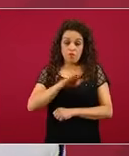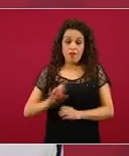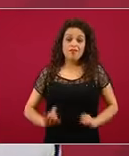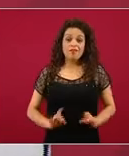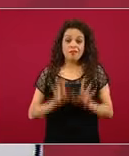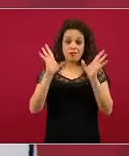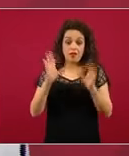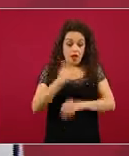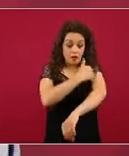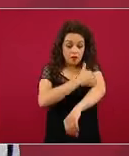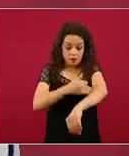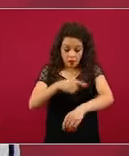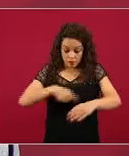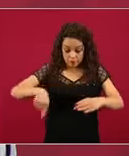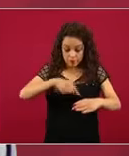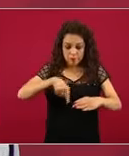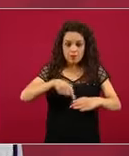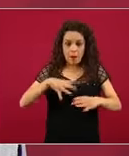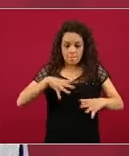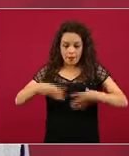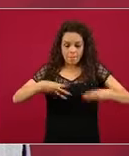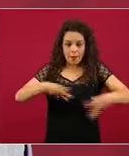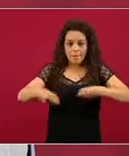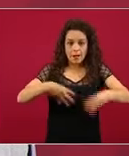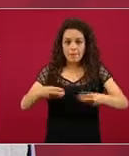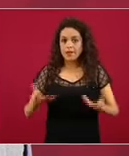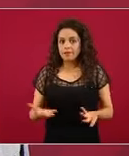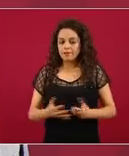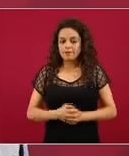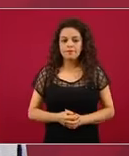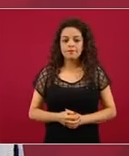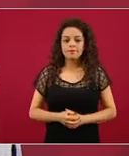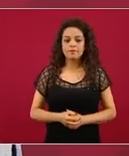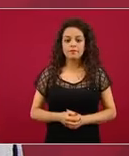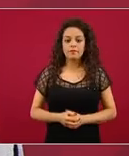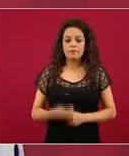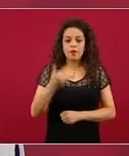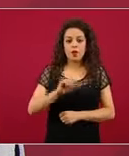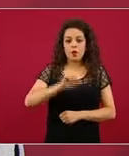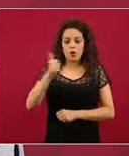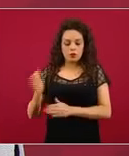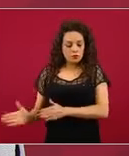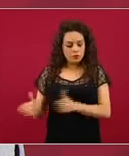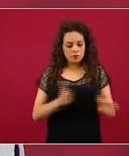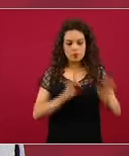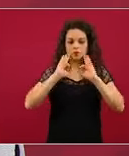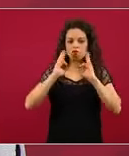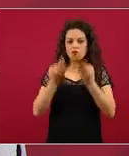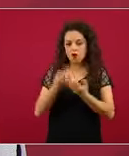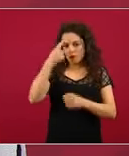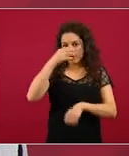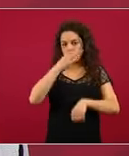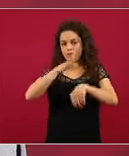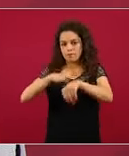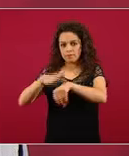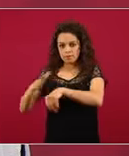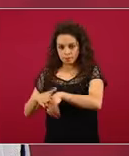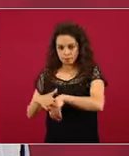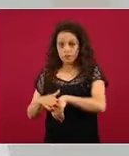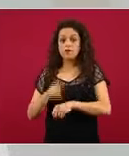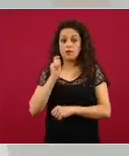en un brote familiar, simple y sencillamente. Y de ahí tendremos otros elementos de comunicación que sean